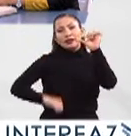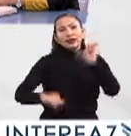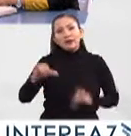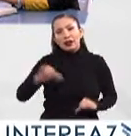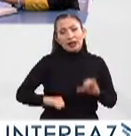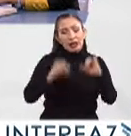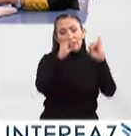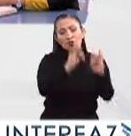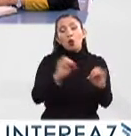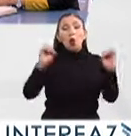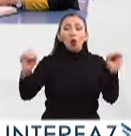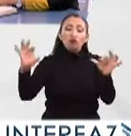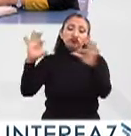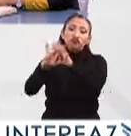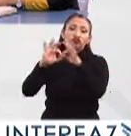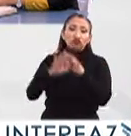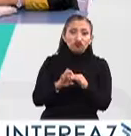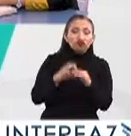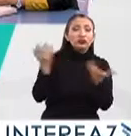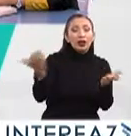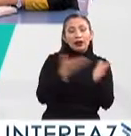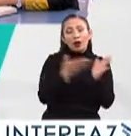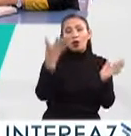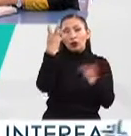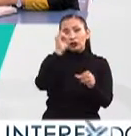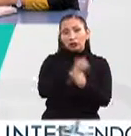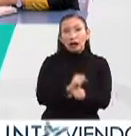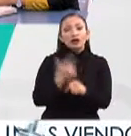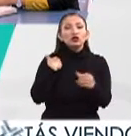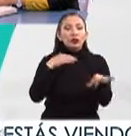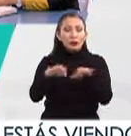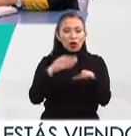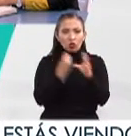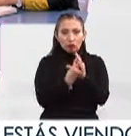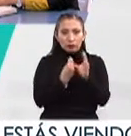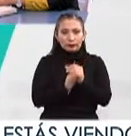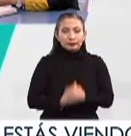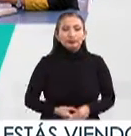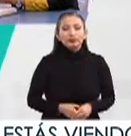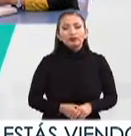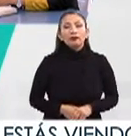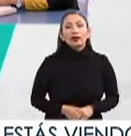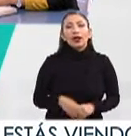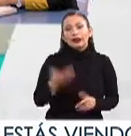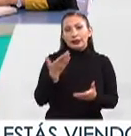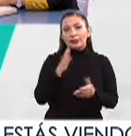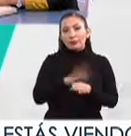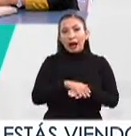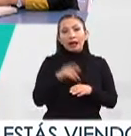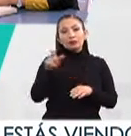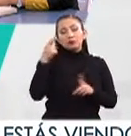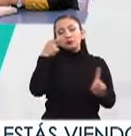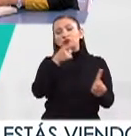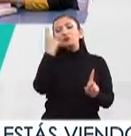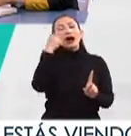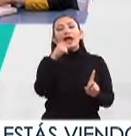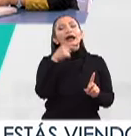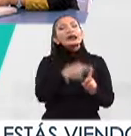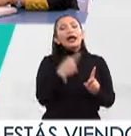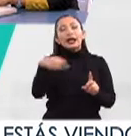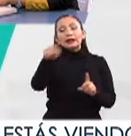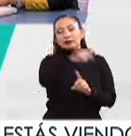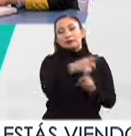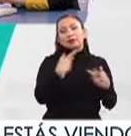actividades individuales y colaborativas a lo largo de estas 4 semanas de trabajo, ¿no? Y bueno, particularmente está dirigido a